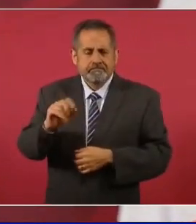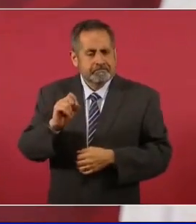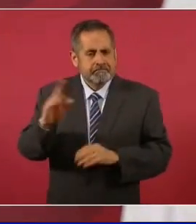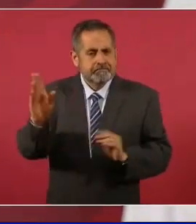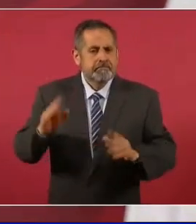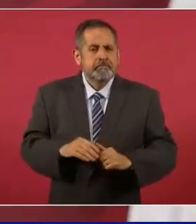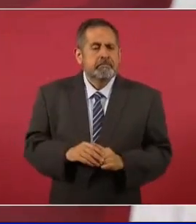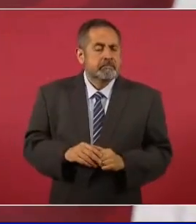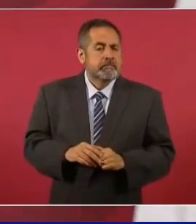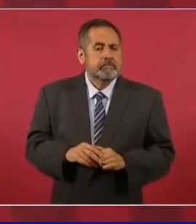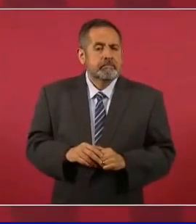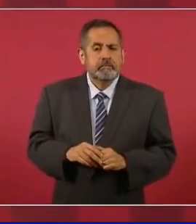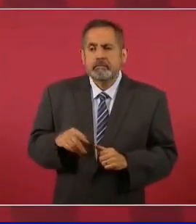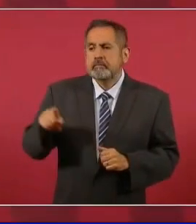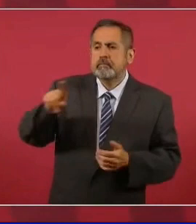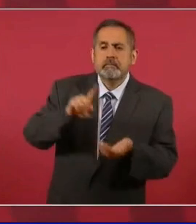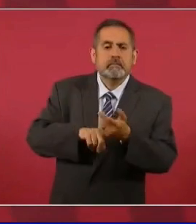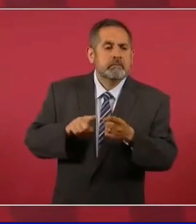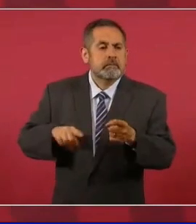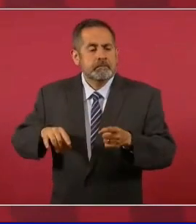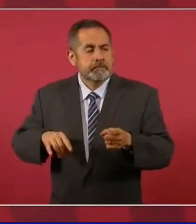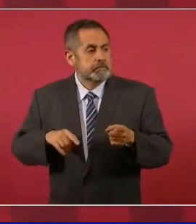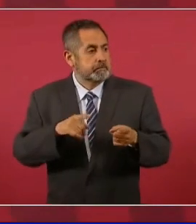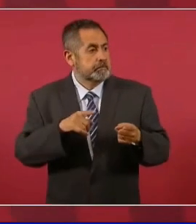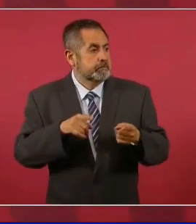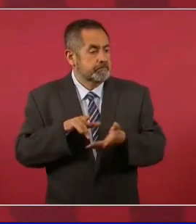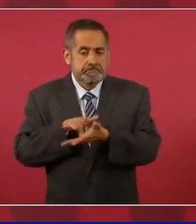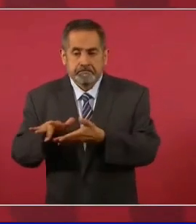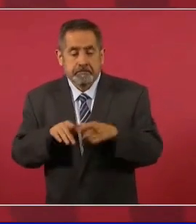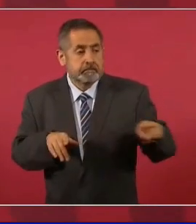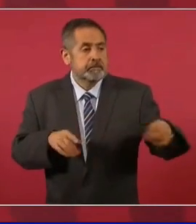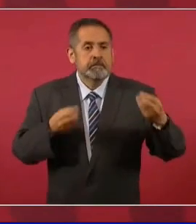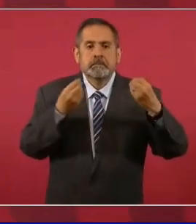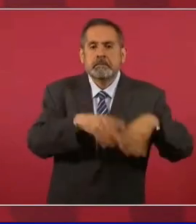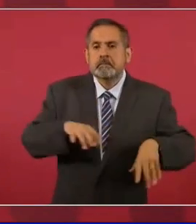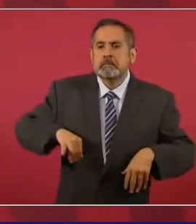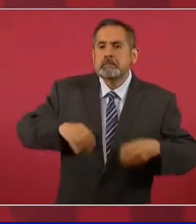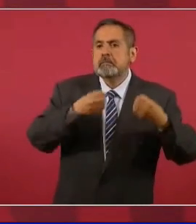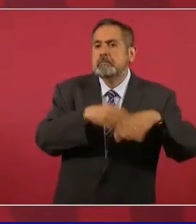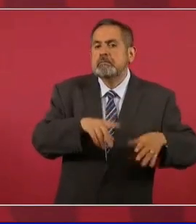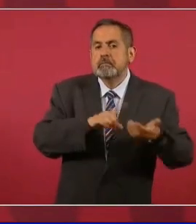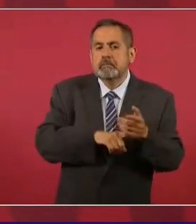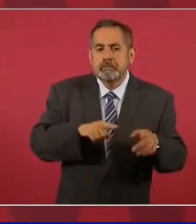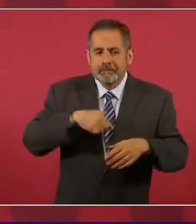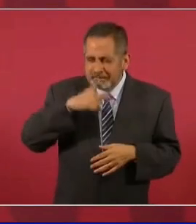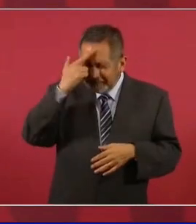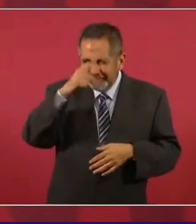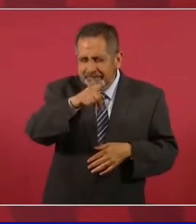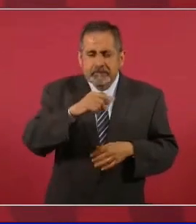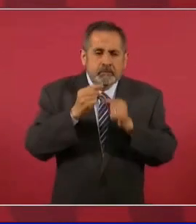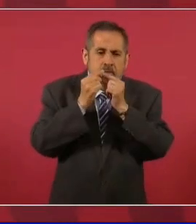son muchos intereses lo vimos con los vapeadores